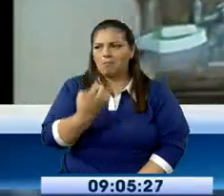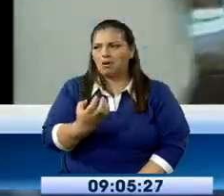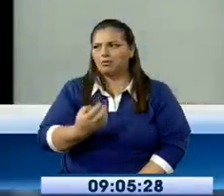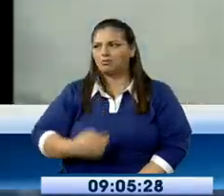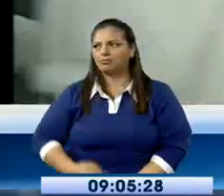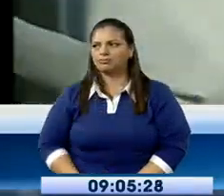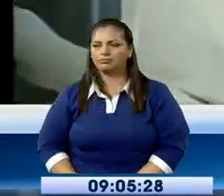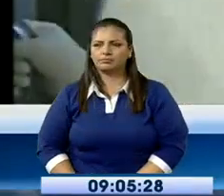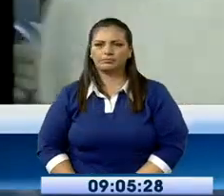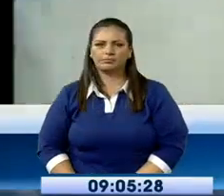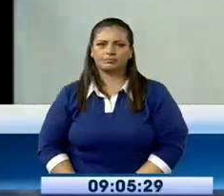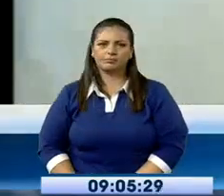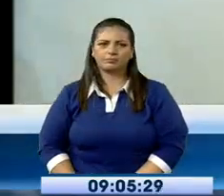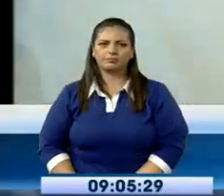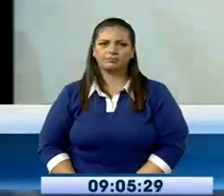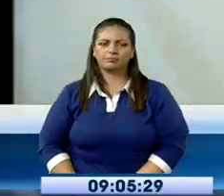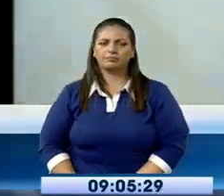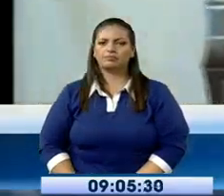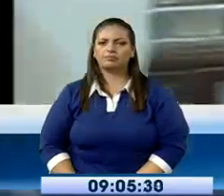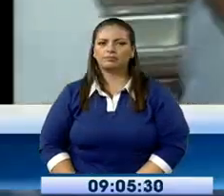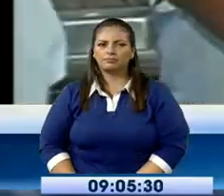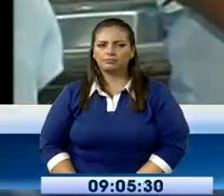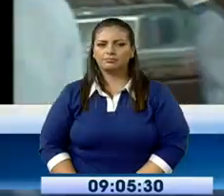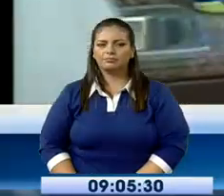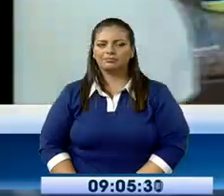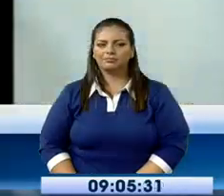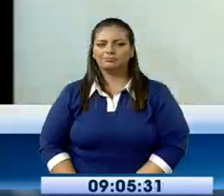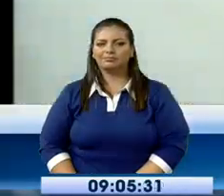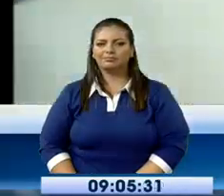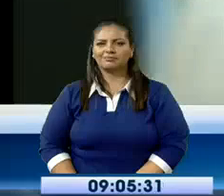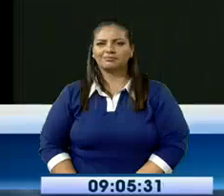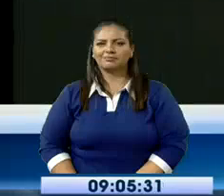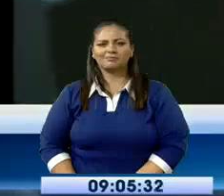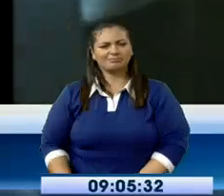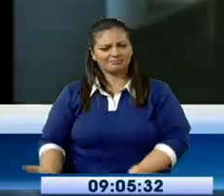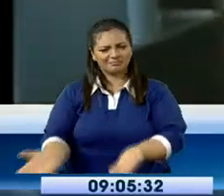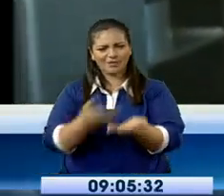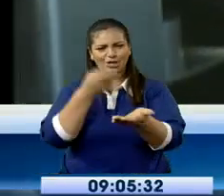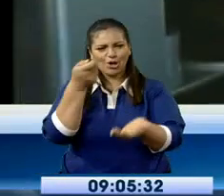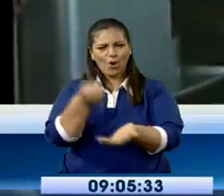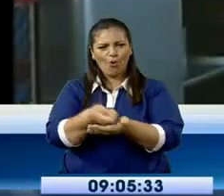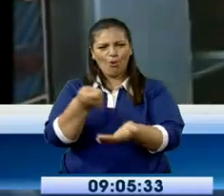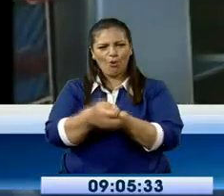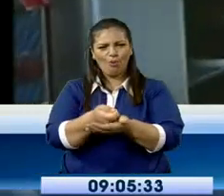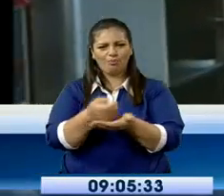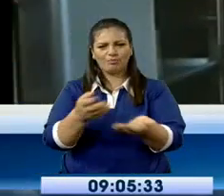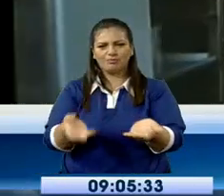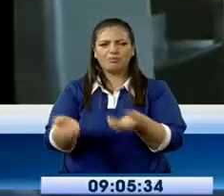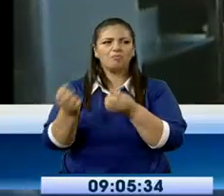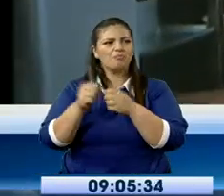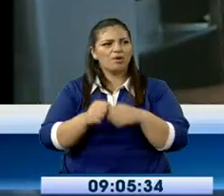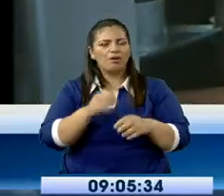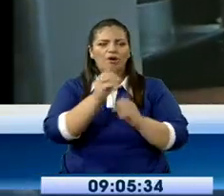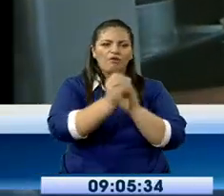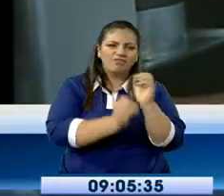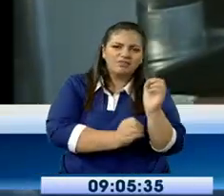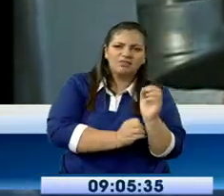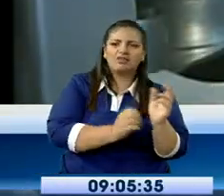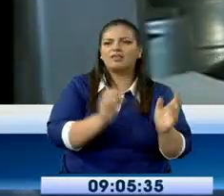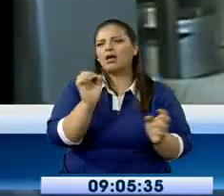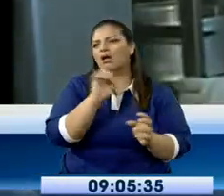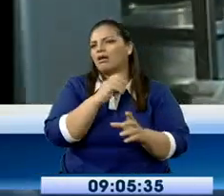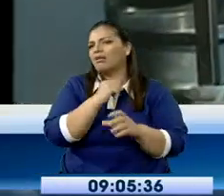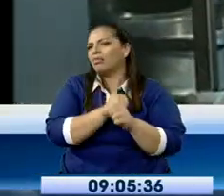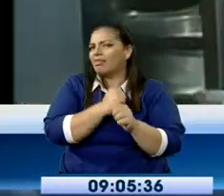ideal del pan de Pascua es que se comparta. Compra pan de Pascua, compre un pan de Pascua para que lo lleve a la oficina, para que lo comparta en